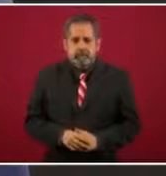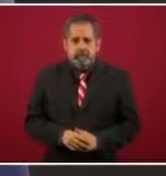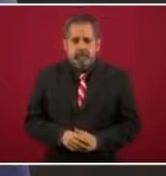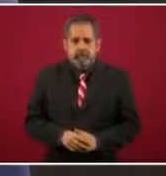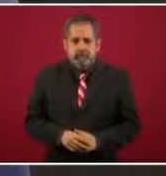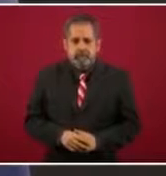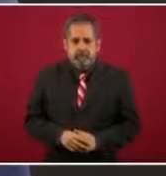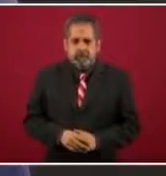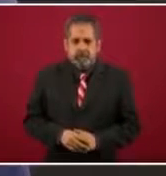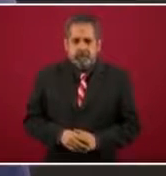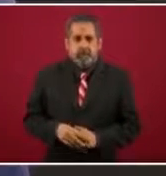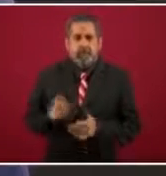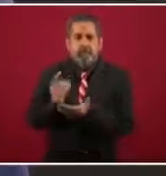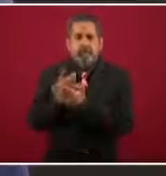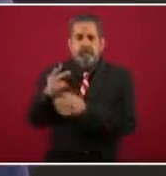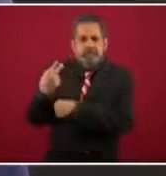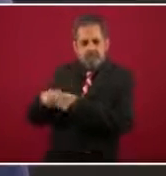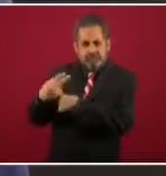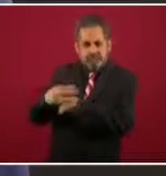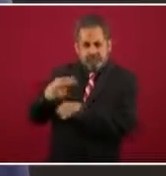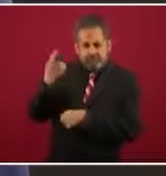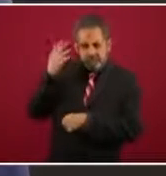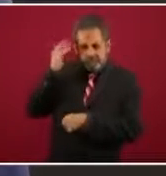Pero nada más aquí es televisión y radio, ¿no?